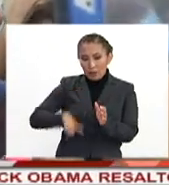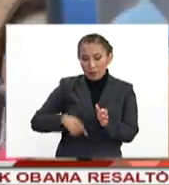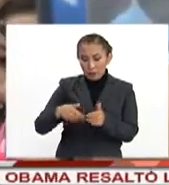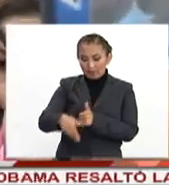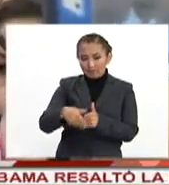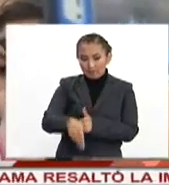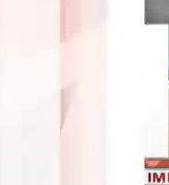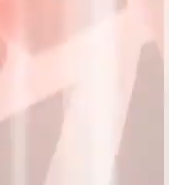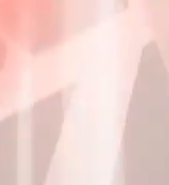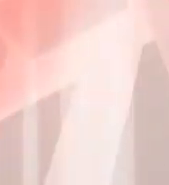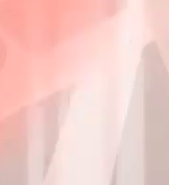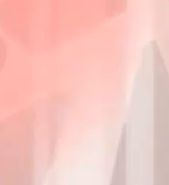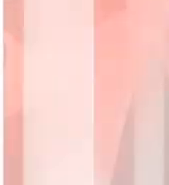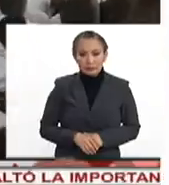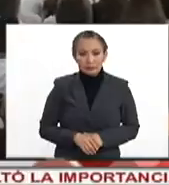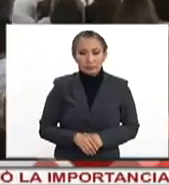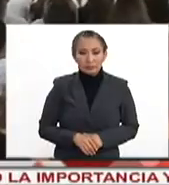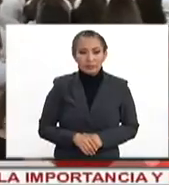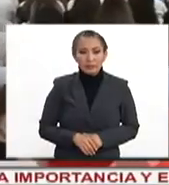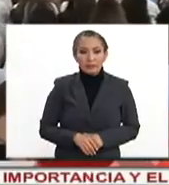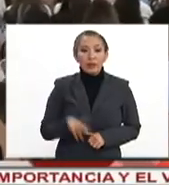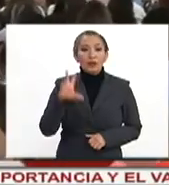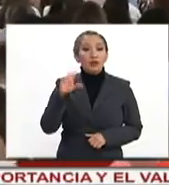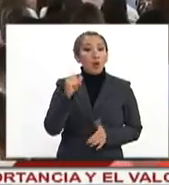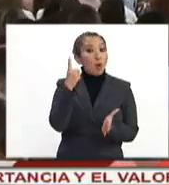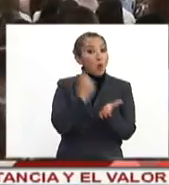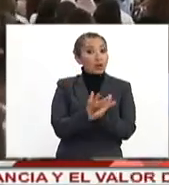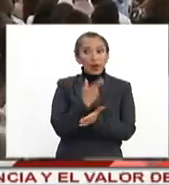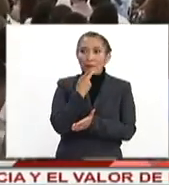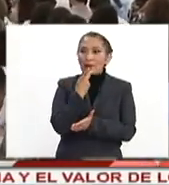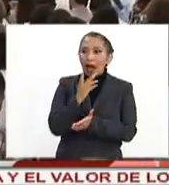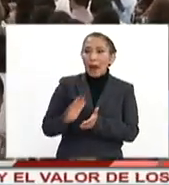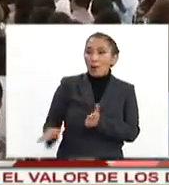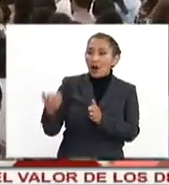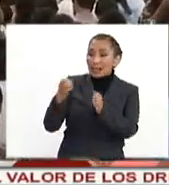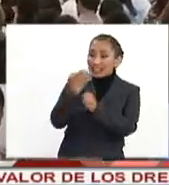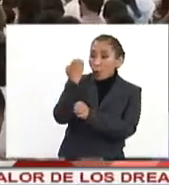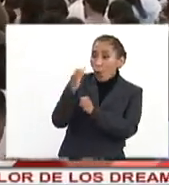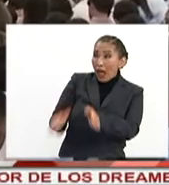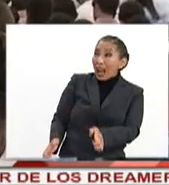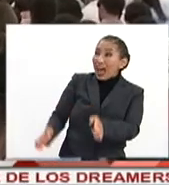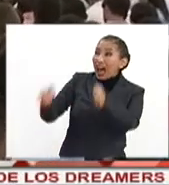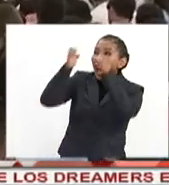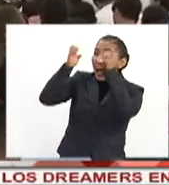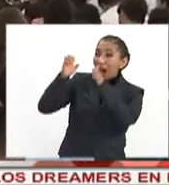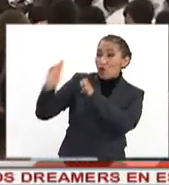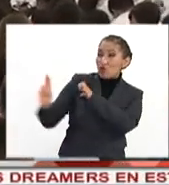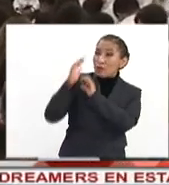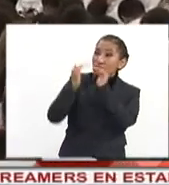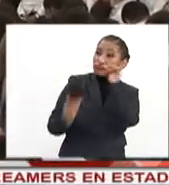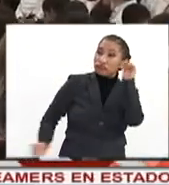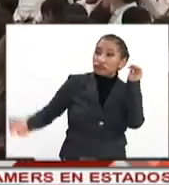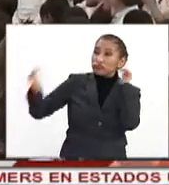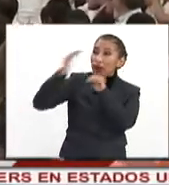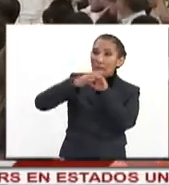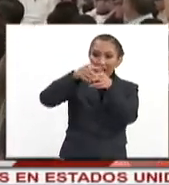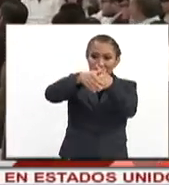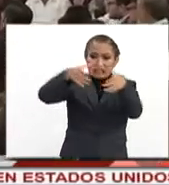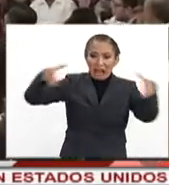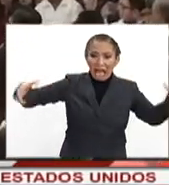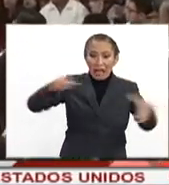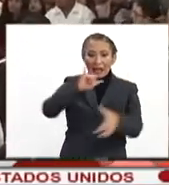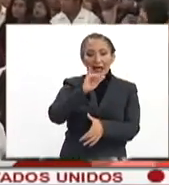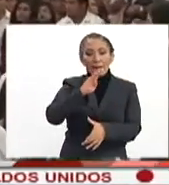gobierno. Pero no solo estamos hablando de la institución de educación superior más grande